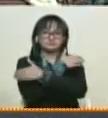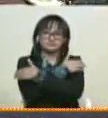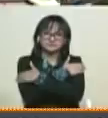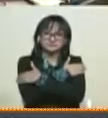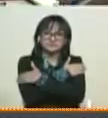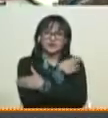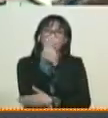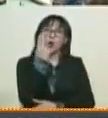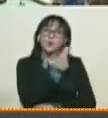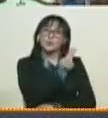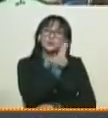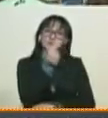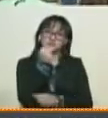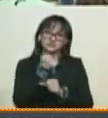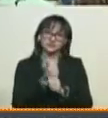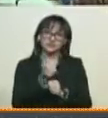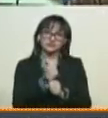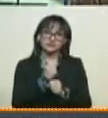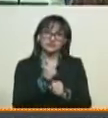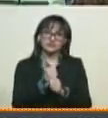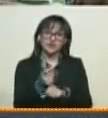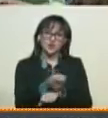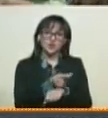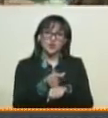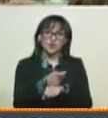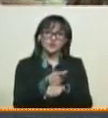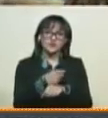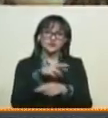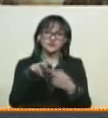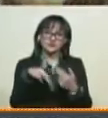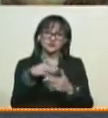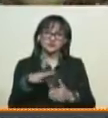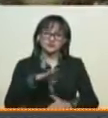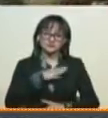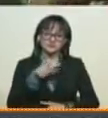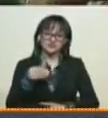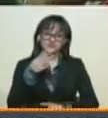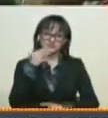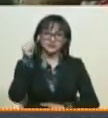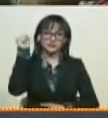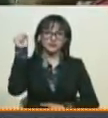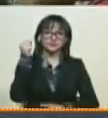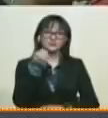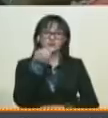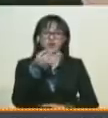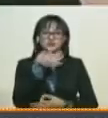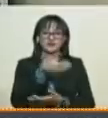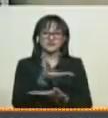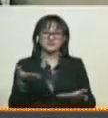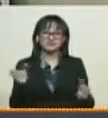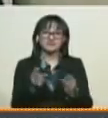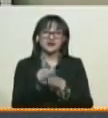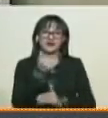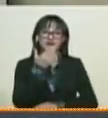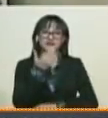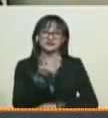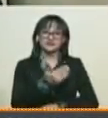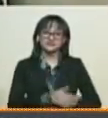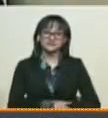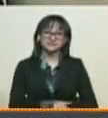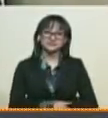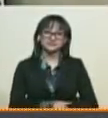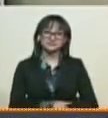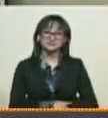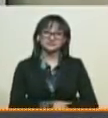de compromiso y de trabajo con el gobierno revolucionario del presidente Nicolás Maduro. Muy buenas tardes y muchas gracias.